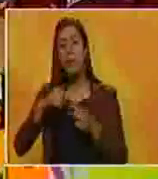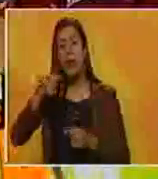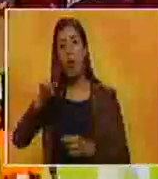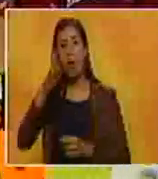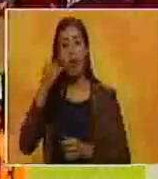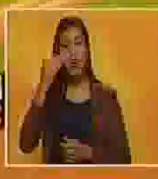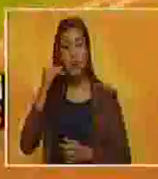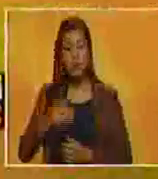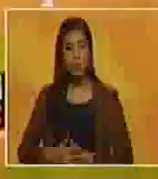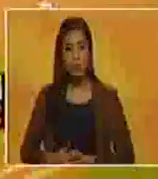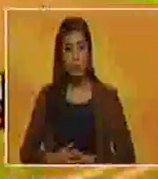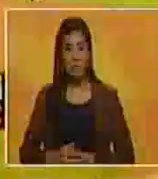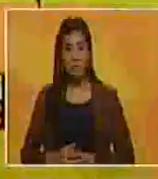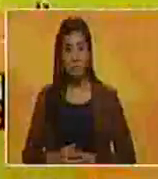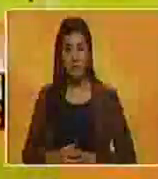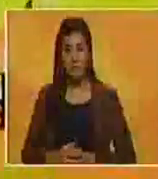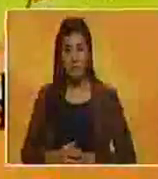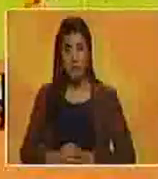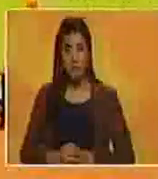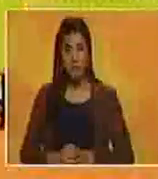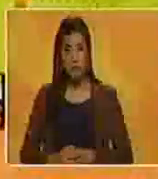Juan Carlos Gutiérrez.